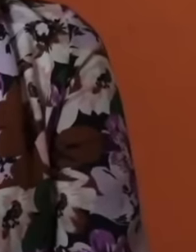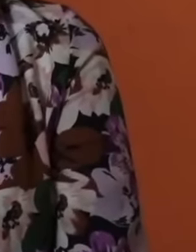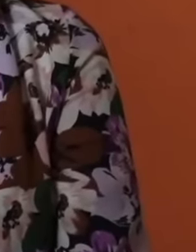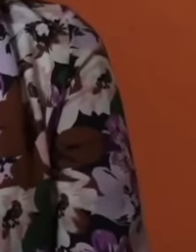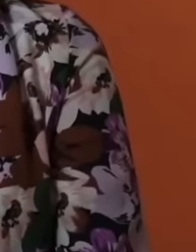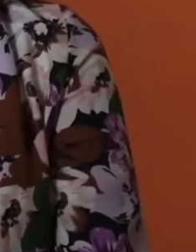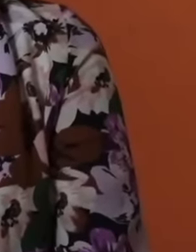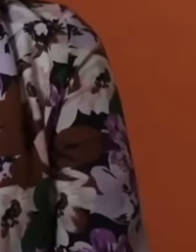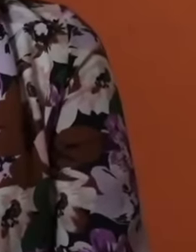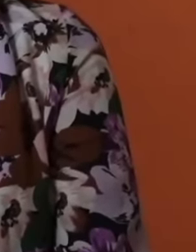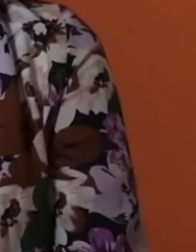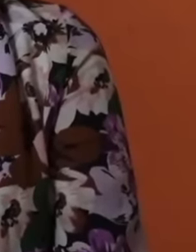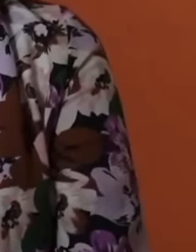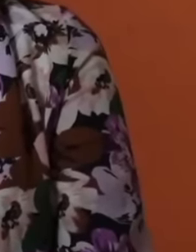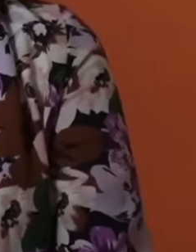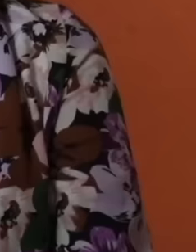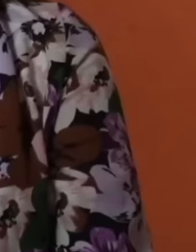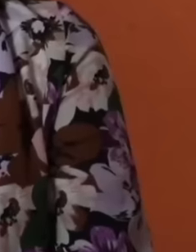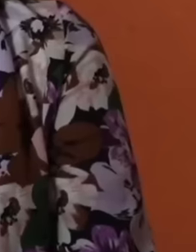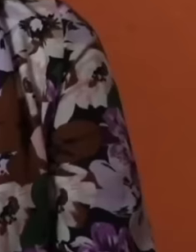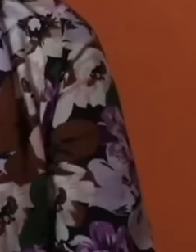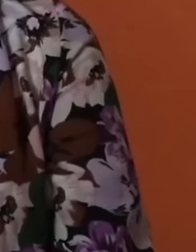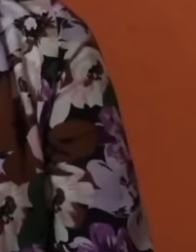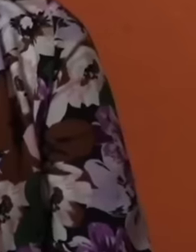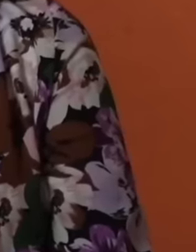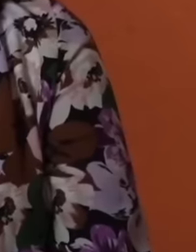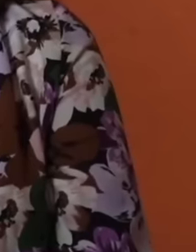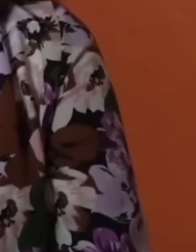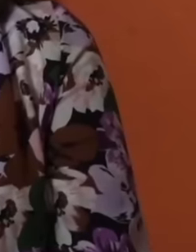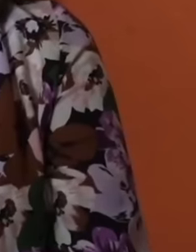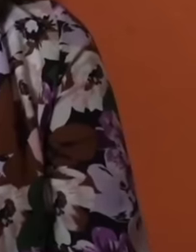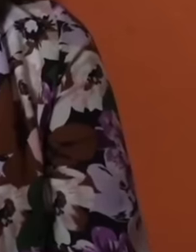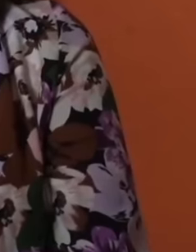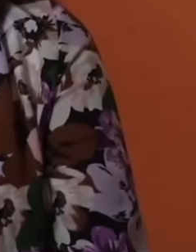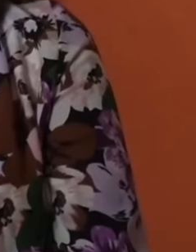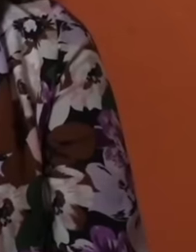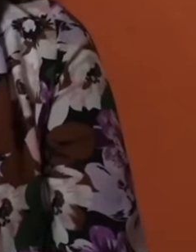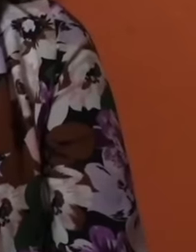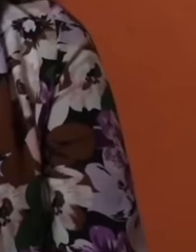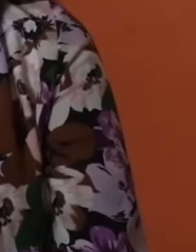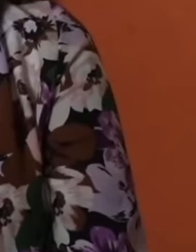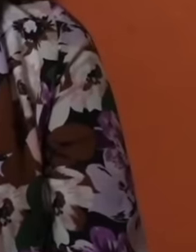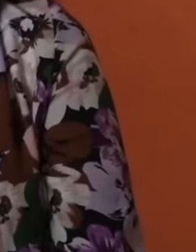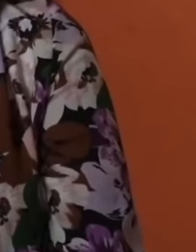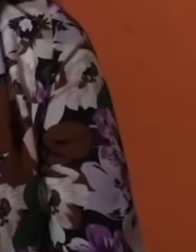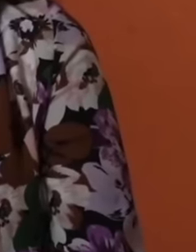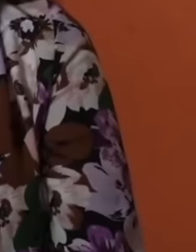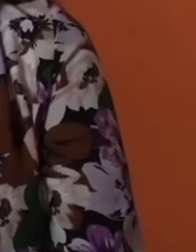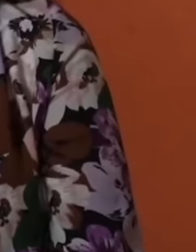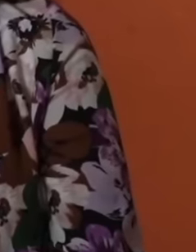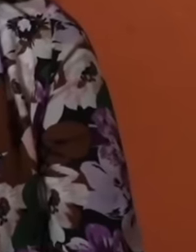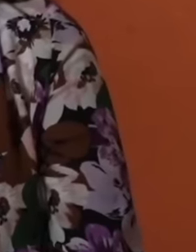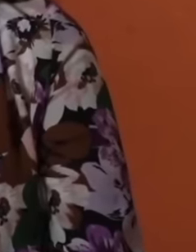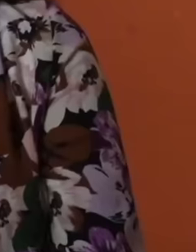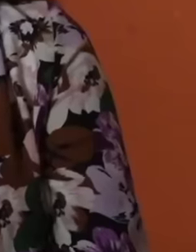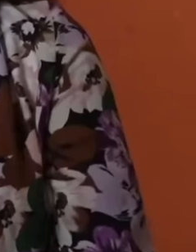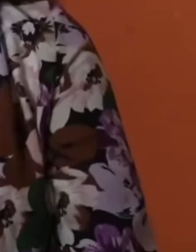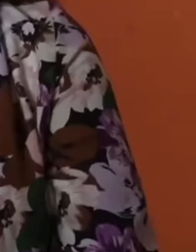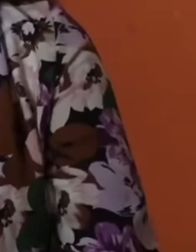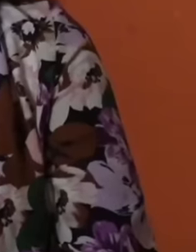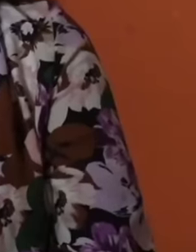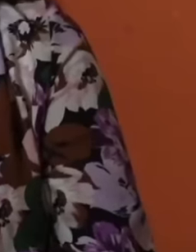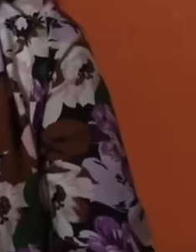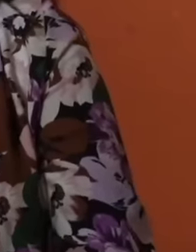saliendo y se nos acercó y nos contó que había subido un video de mi